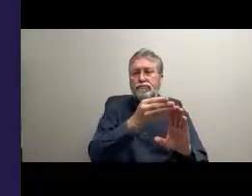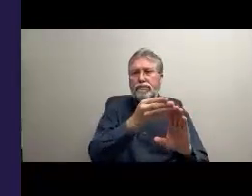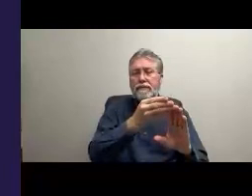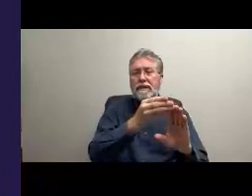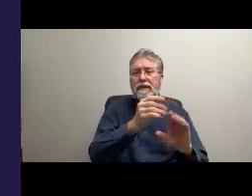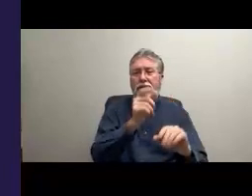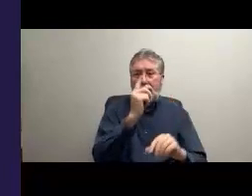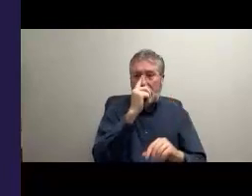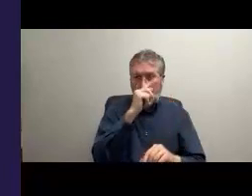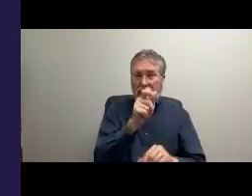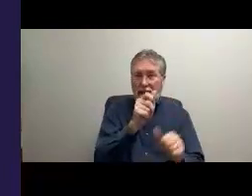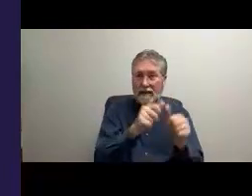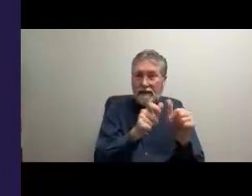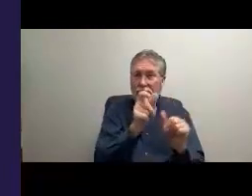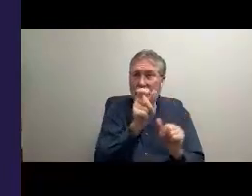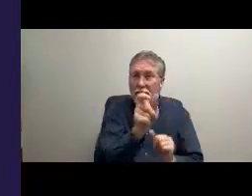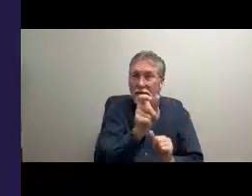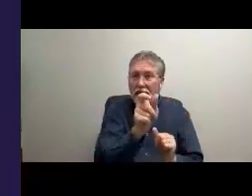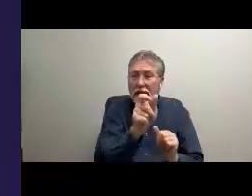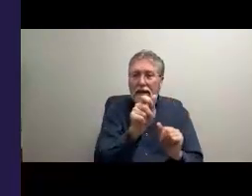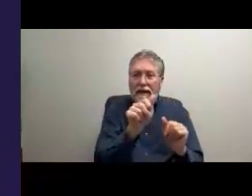aquí.